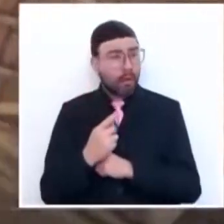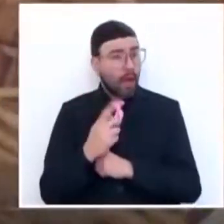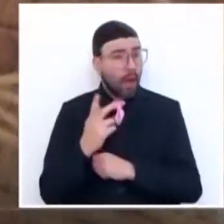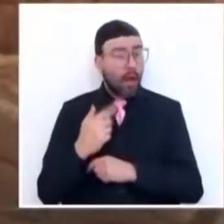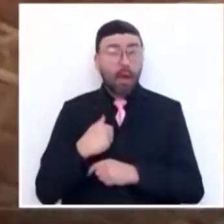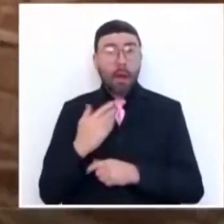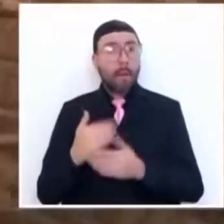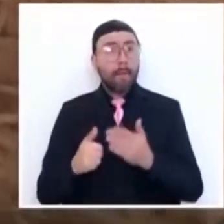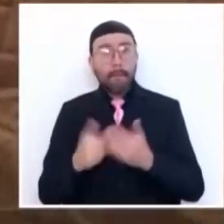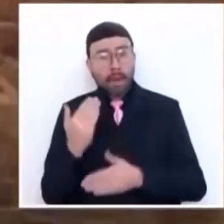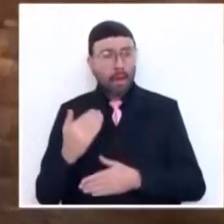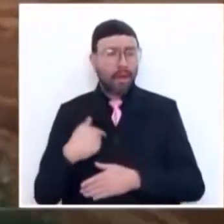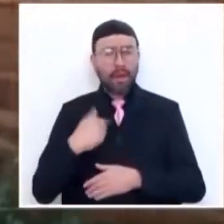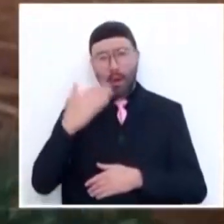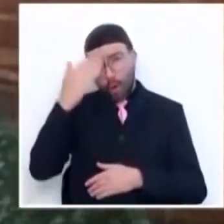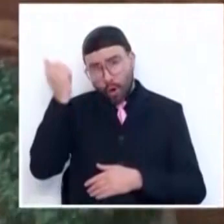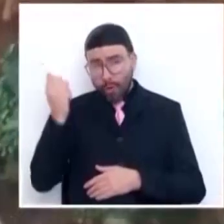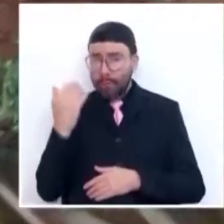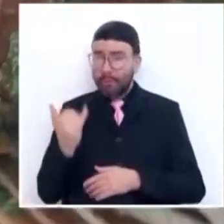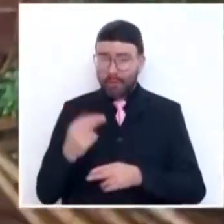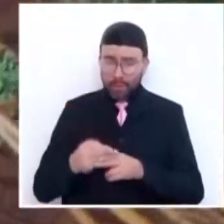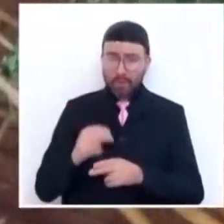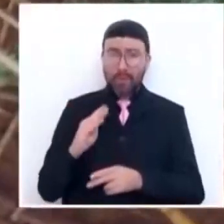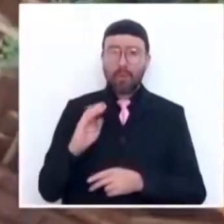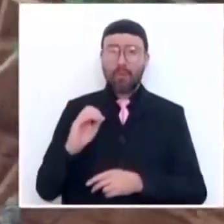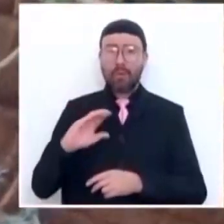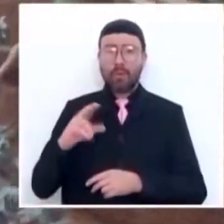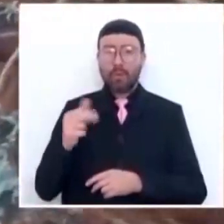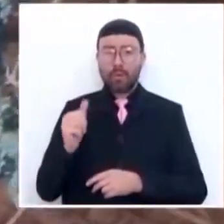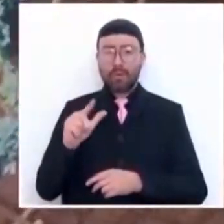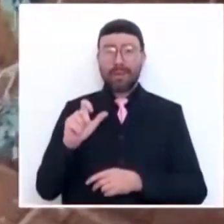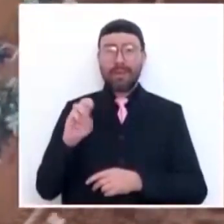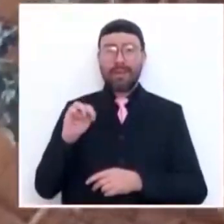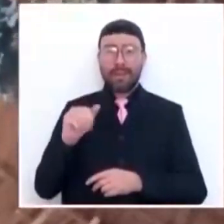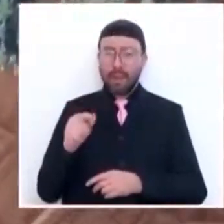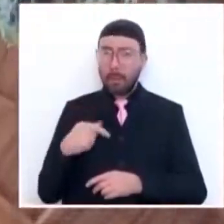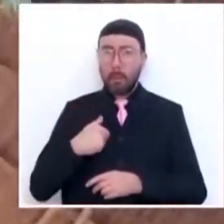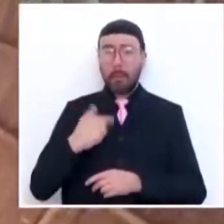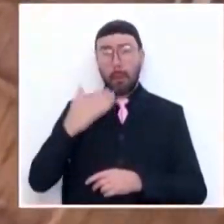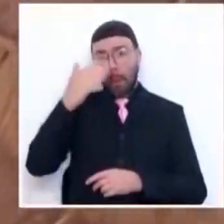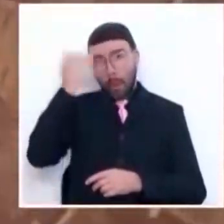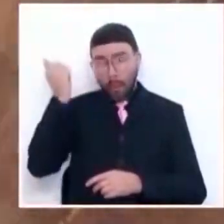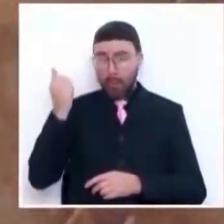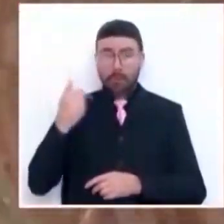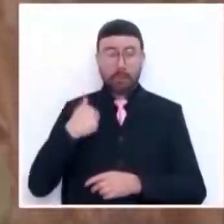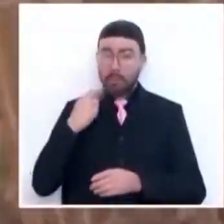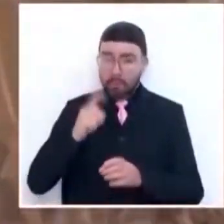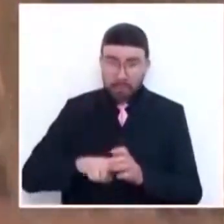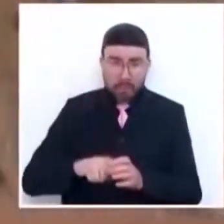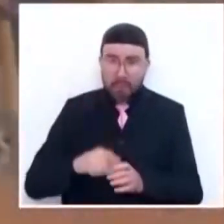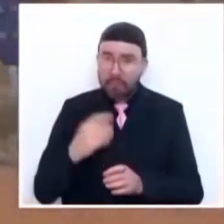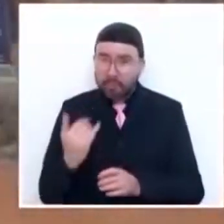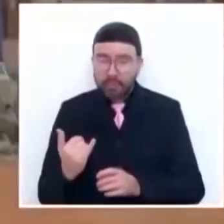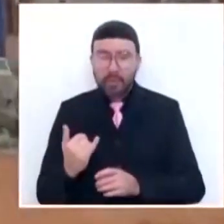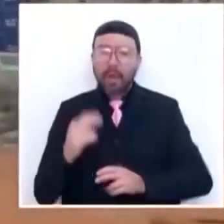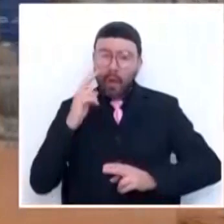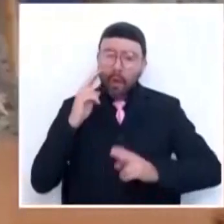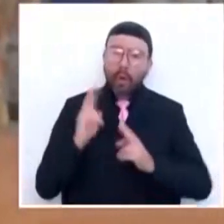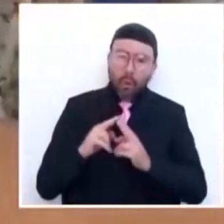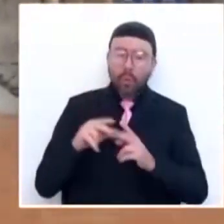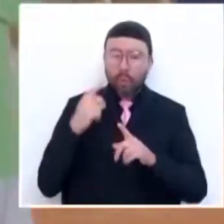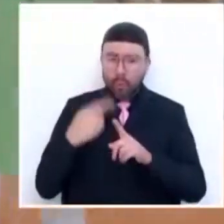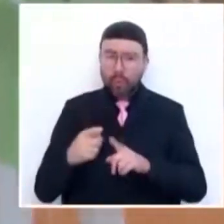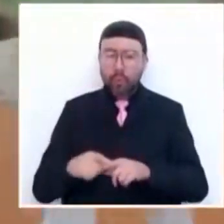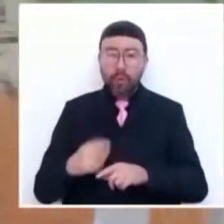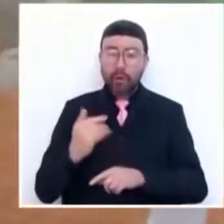cuando llegué allá se me olvidaba el nombre Bochalema, me enredé tantísimo con el nombre porque no estaba en mi mapa. Y uno se va a conocer otros países en vez de